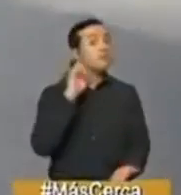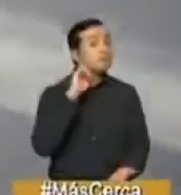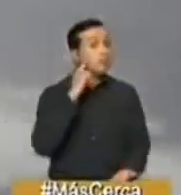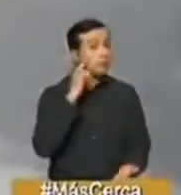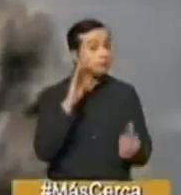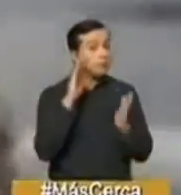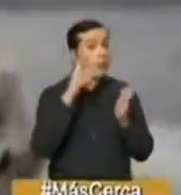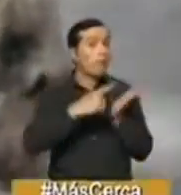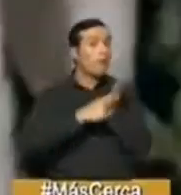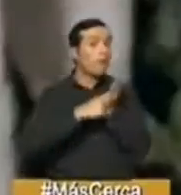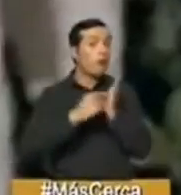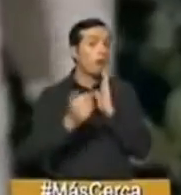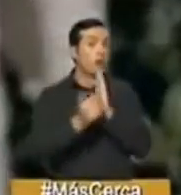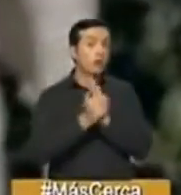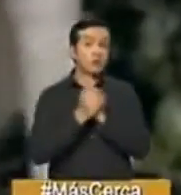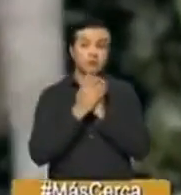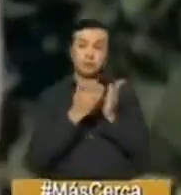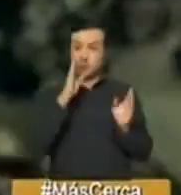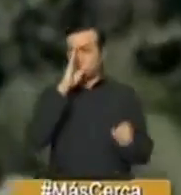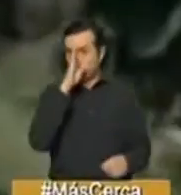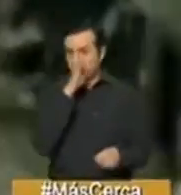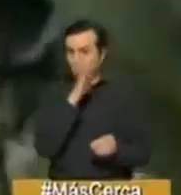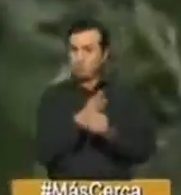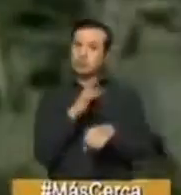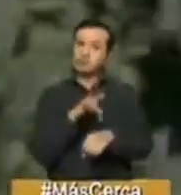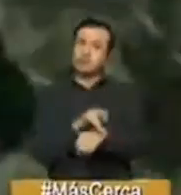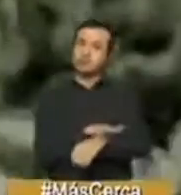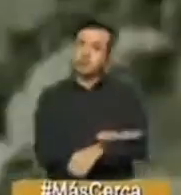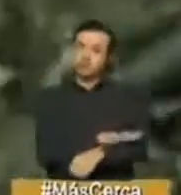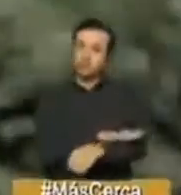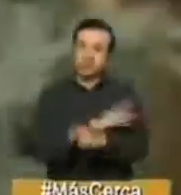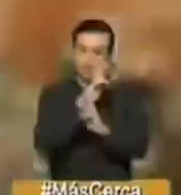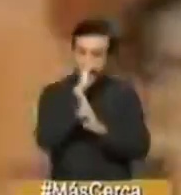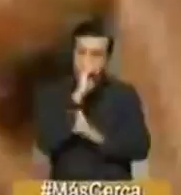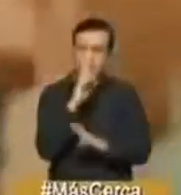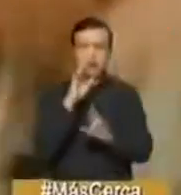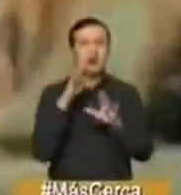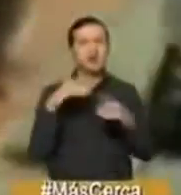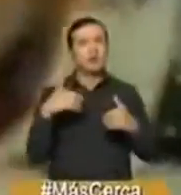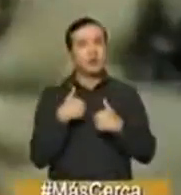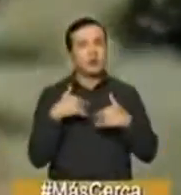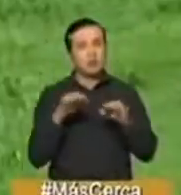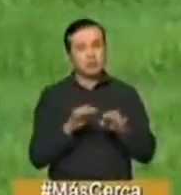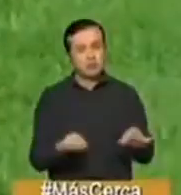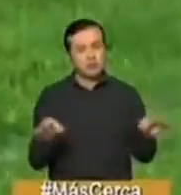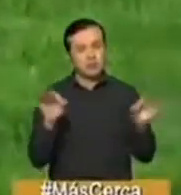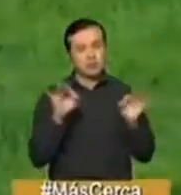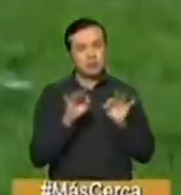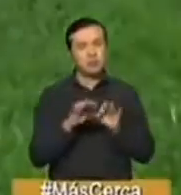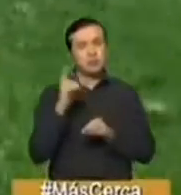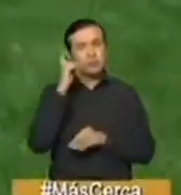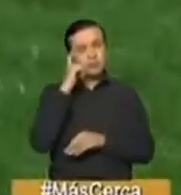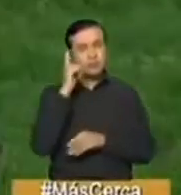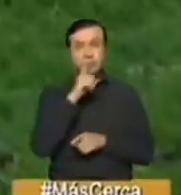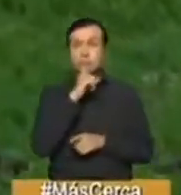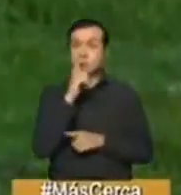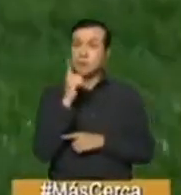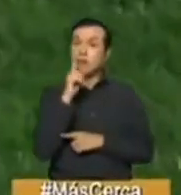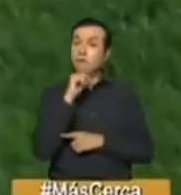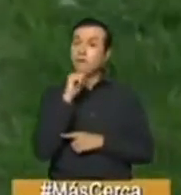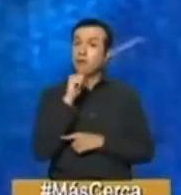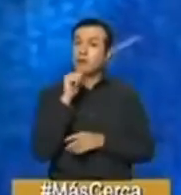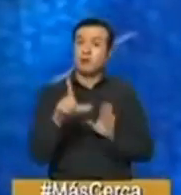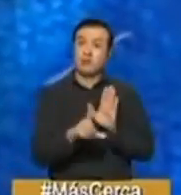realizarán foros y charlas con el objetivo de concientizar el respeto hacia los animales. Por ello consideran que si bien hacen falta